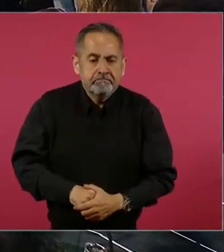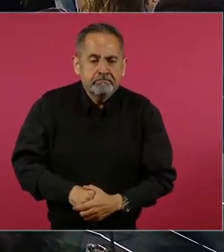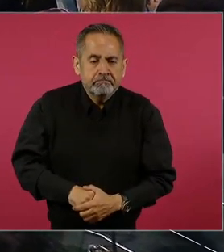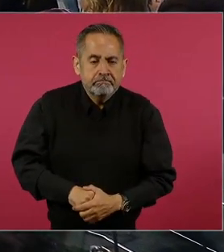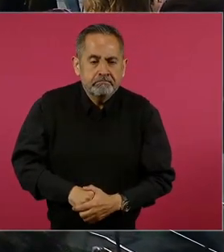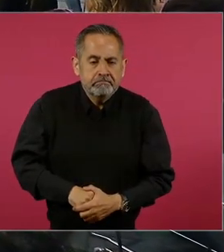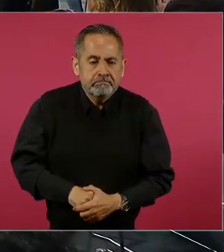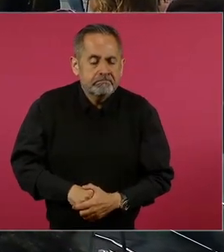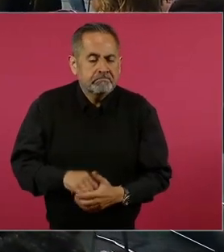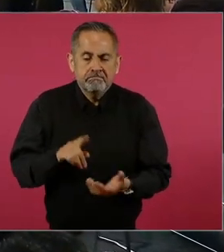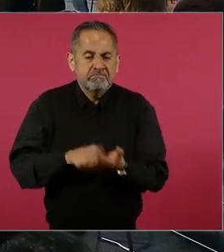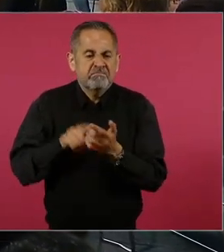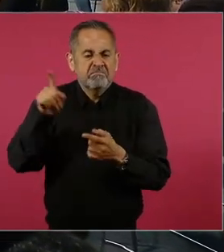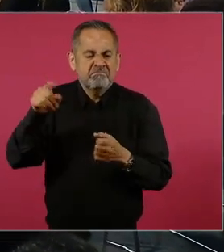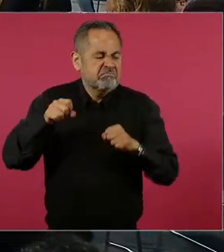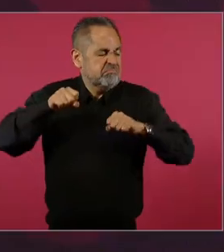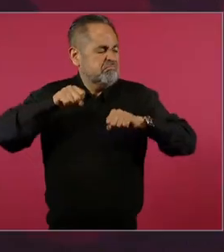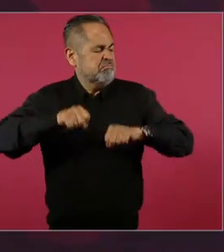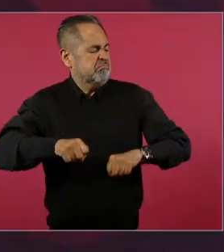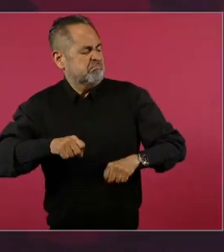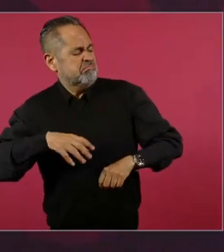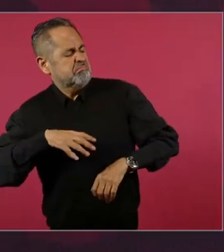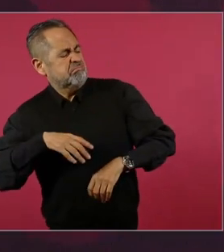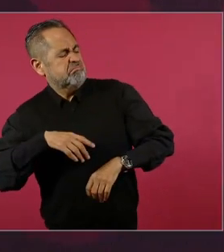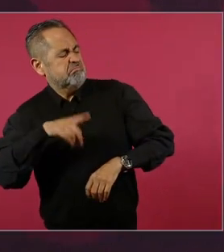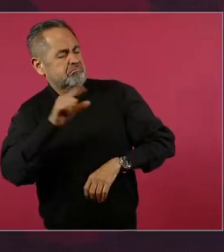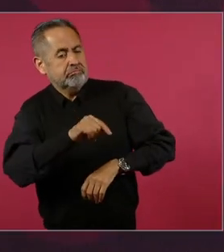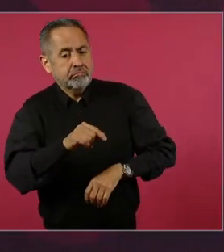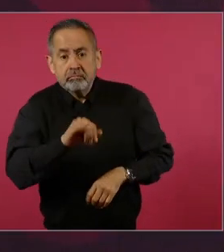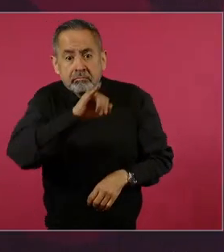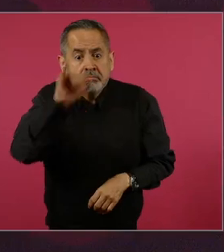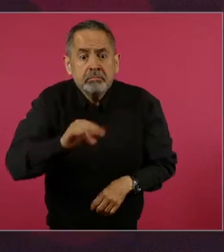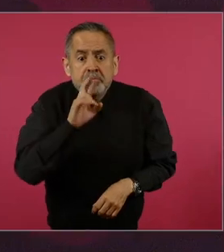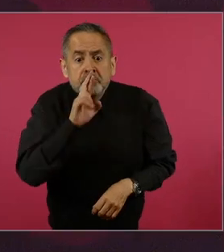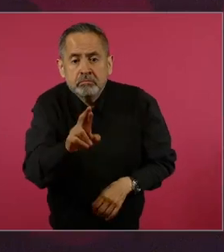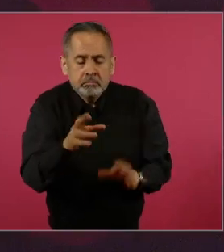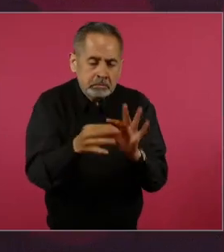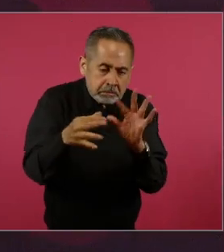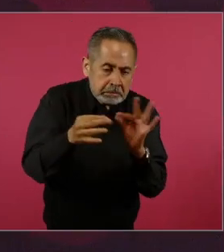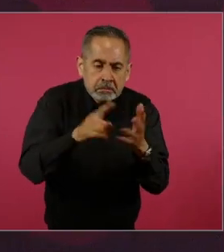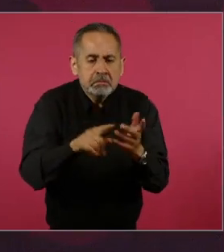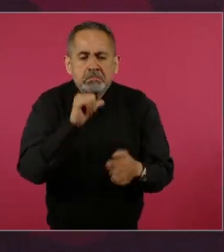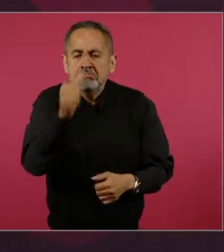Y actuaron con mucha prepotencia. Nunca contestaron